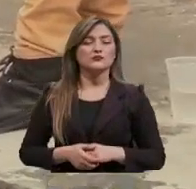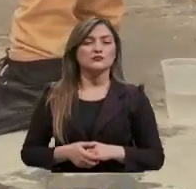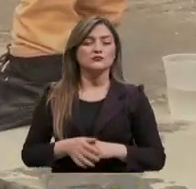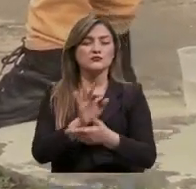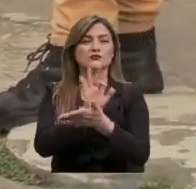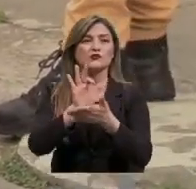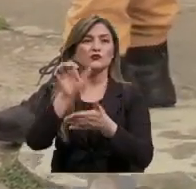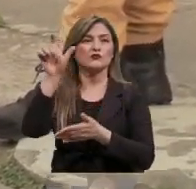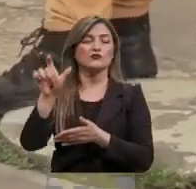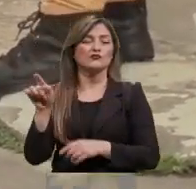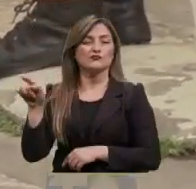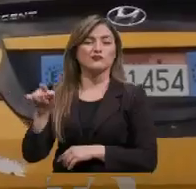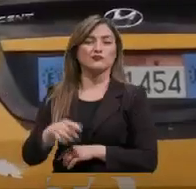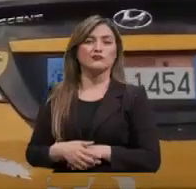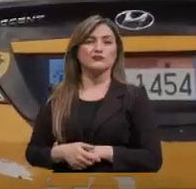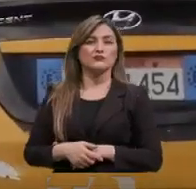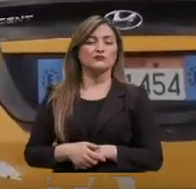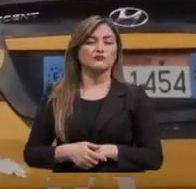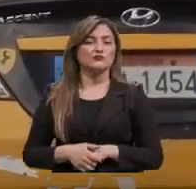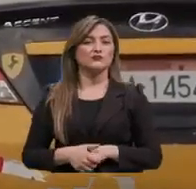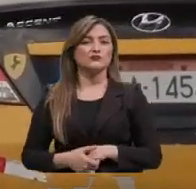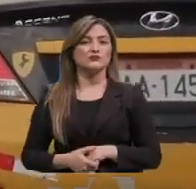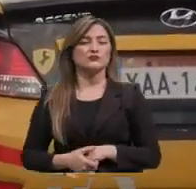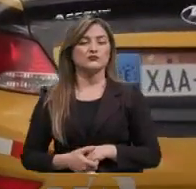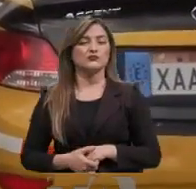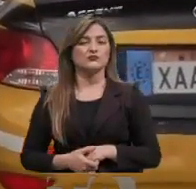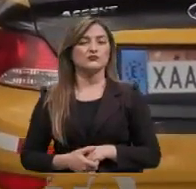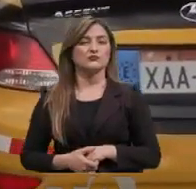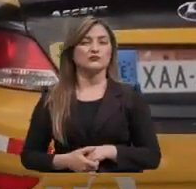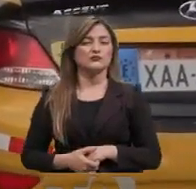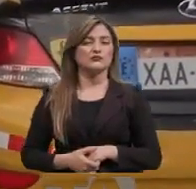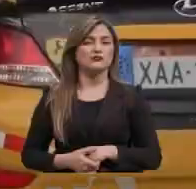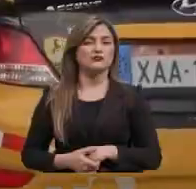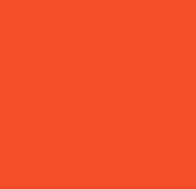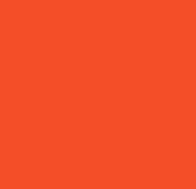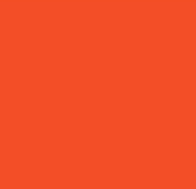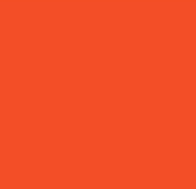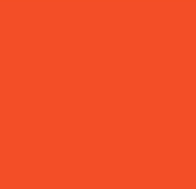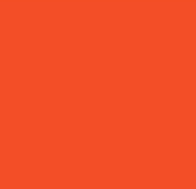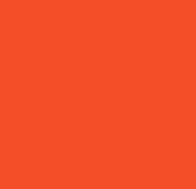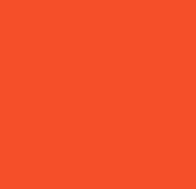testimonio de un testigo ocular. En Riobamba, Mercedes Chávez, 24 horas.